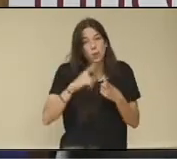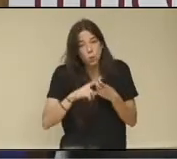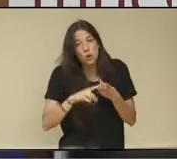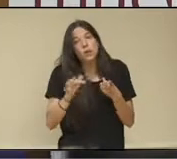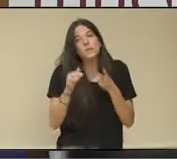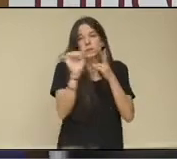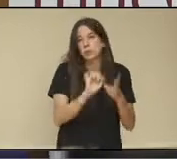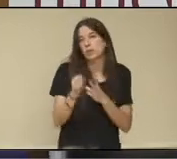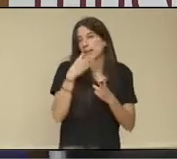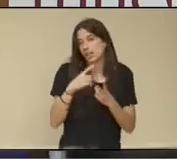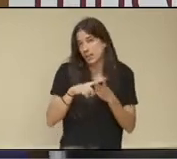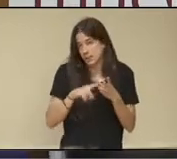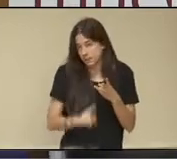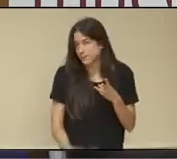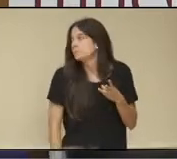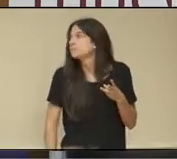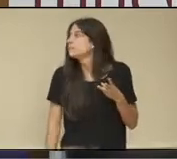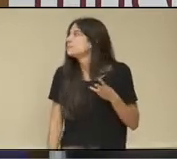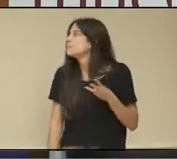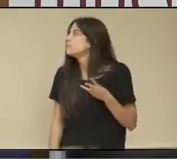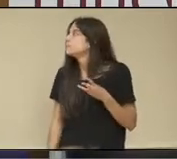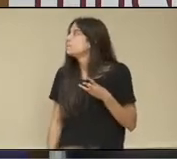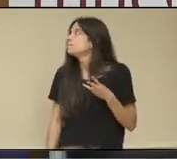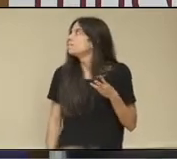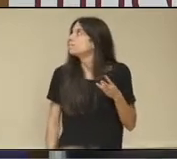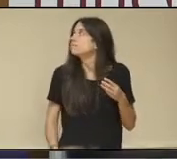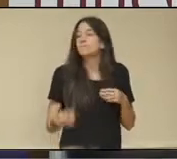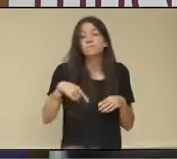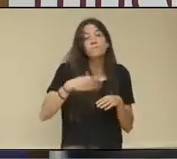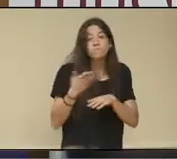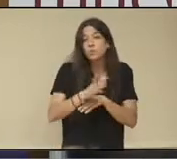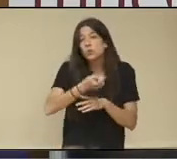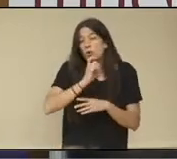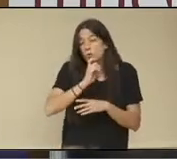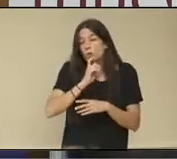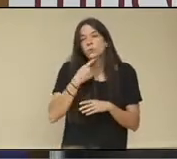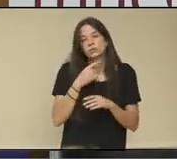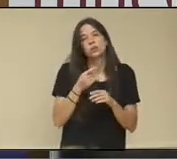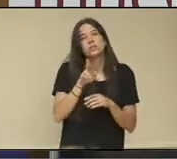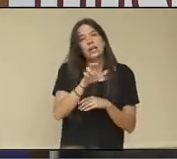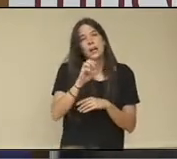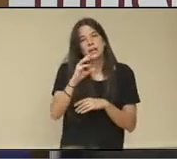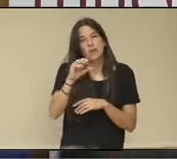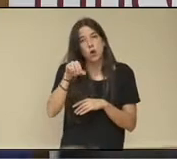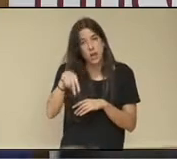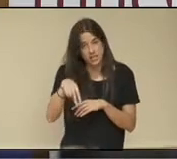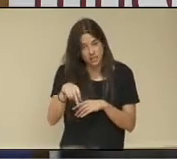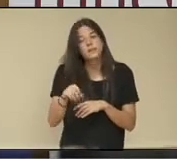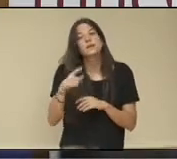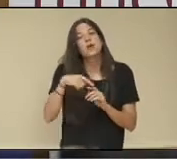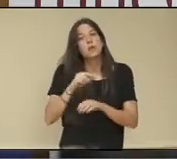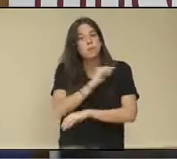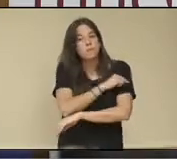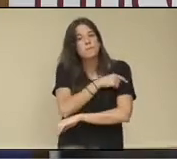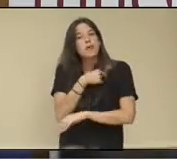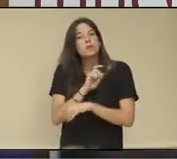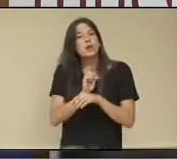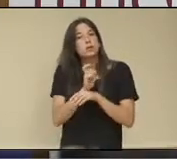protege bien. Y para eso lo que hacemos es administrar los replicones a unos ratones